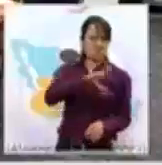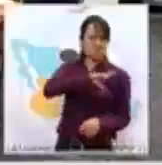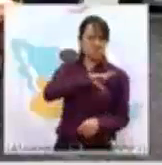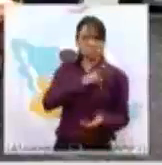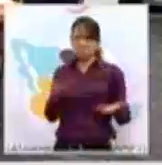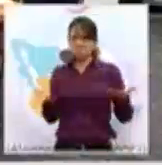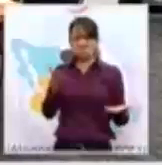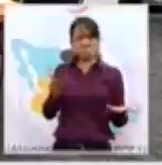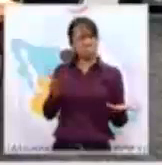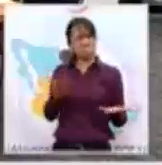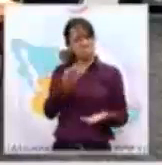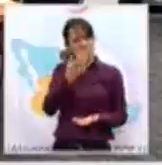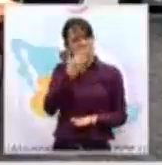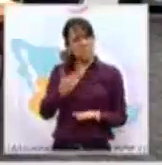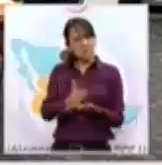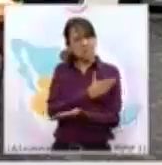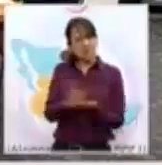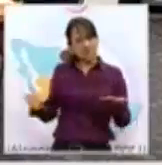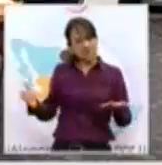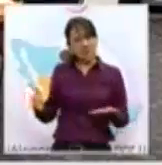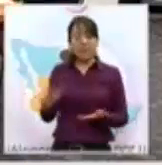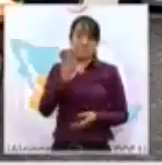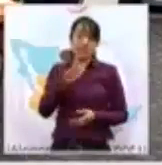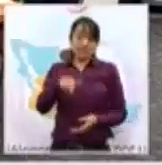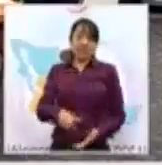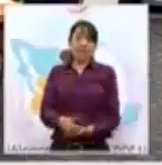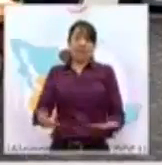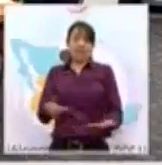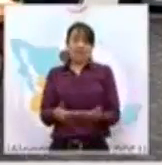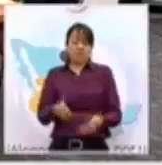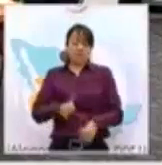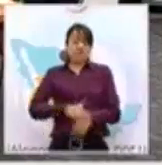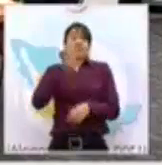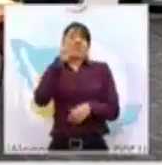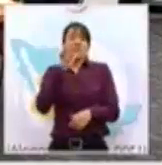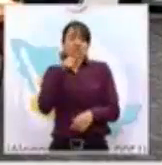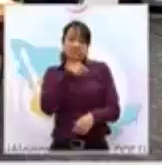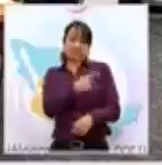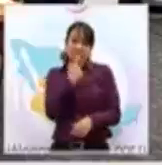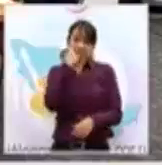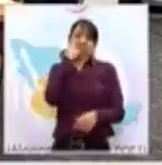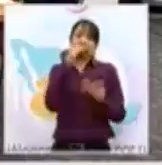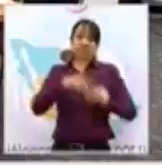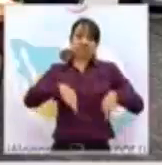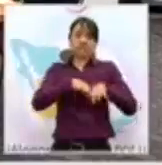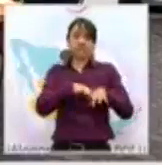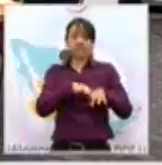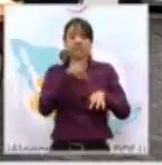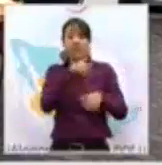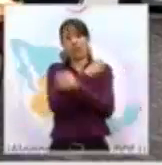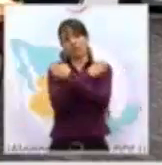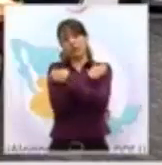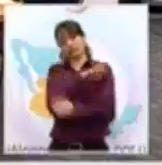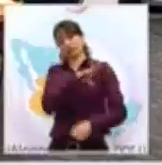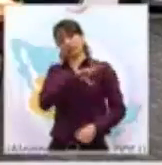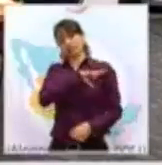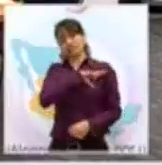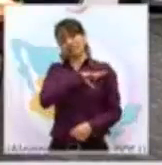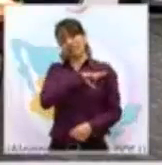de toda investigación es la educación privada en México. También iniciamos un proyecto de investigación grande sobre educación